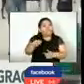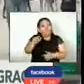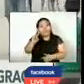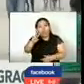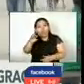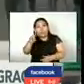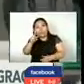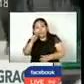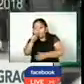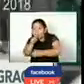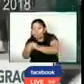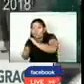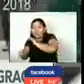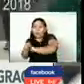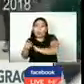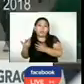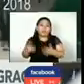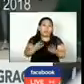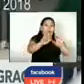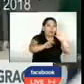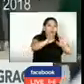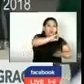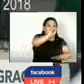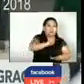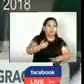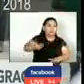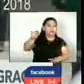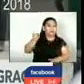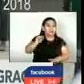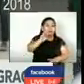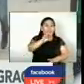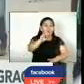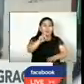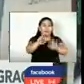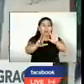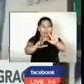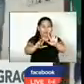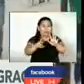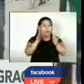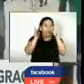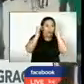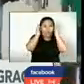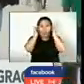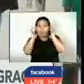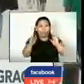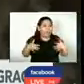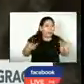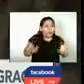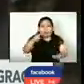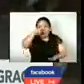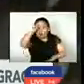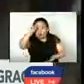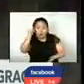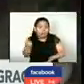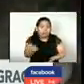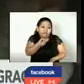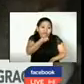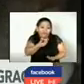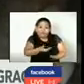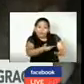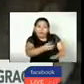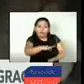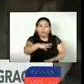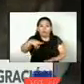en comparación con el 8% en 2018 desesperados por ganarse la vida y alimentar a sus